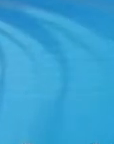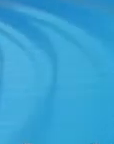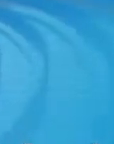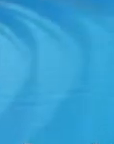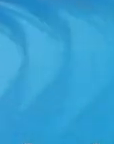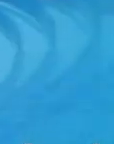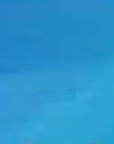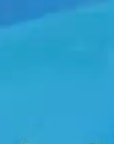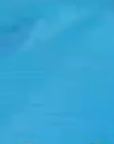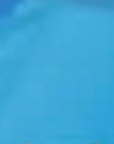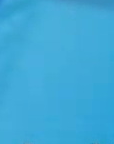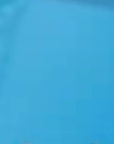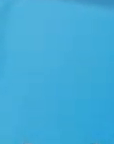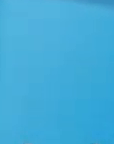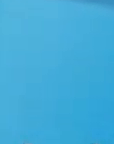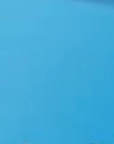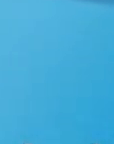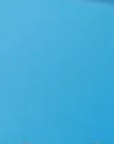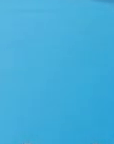mejor